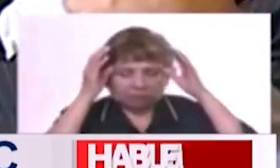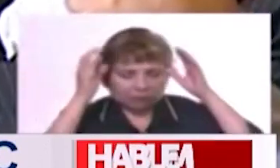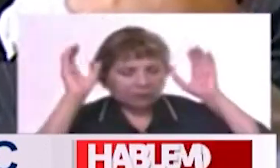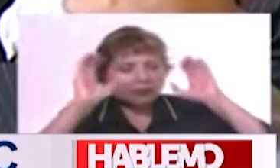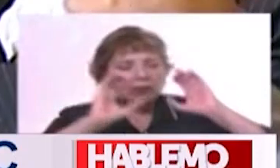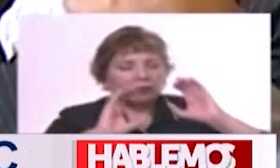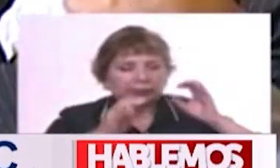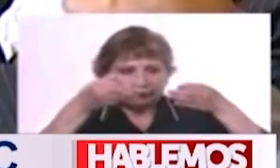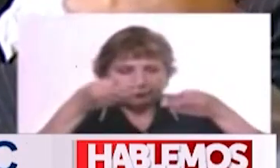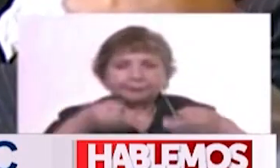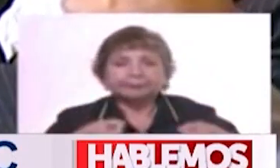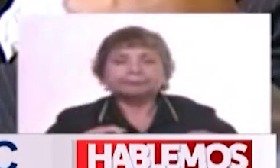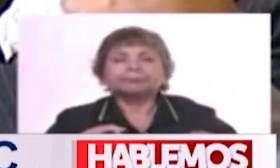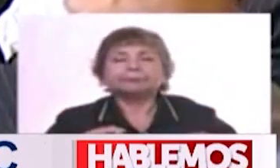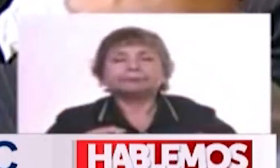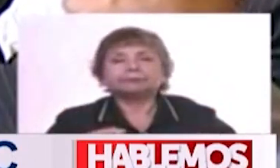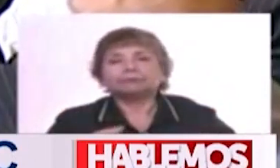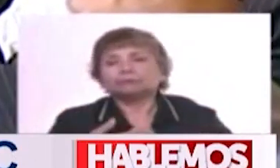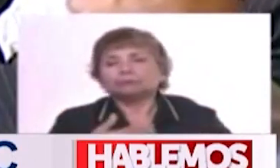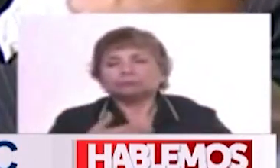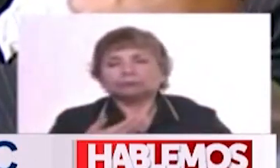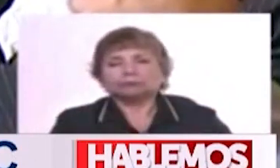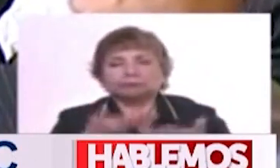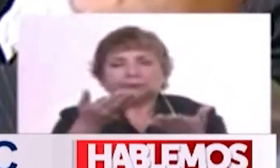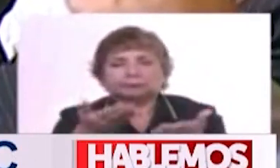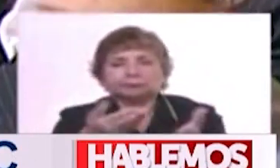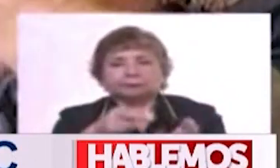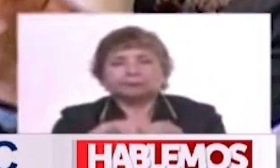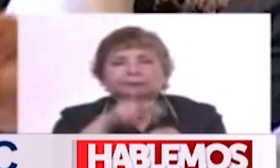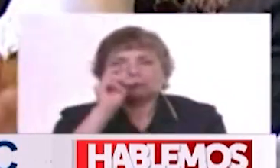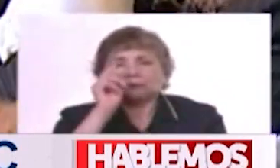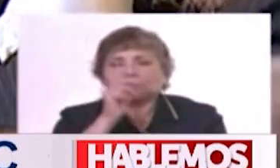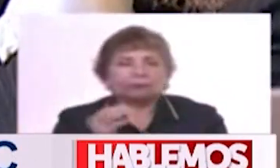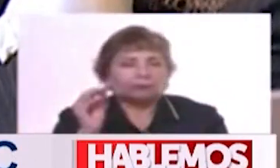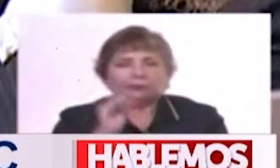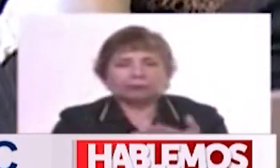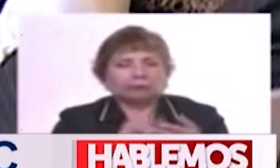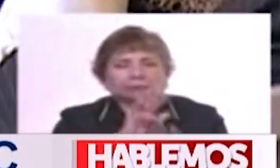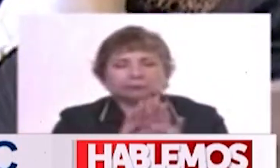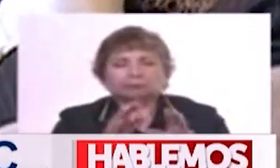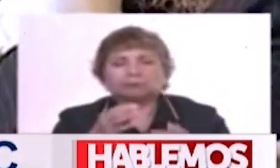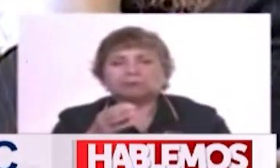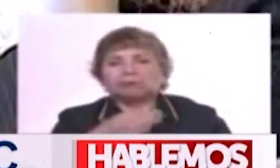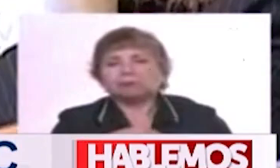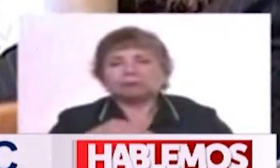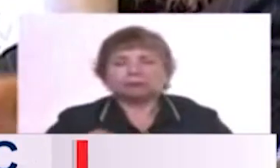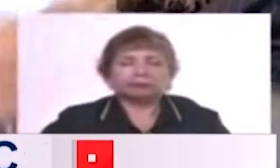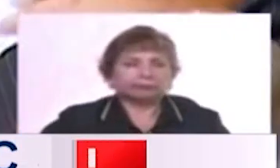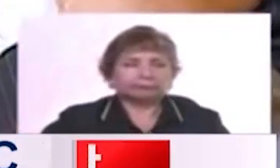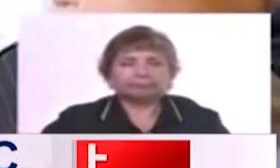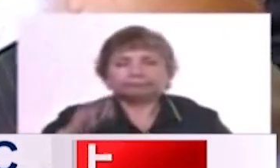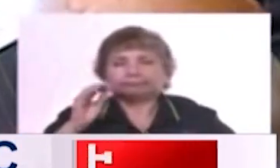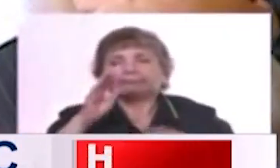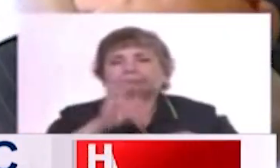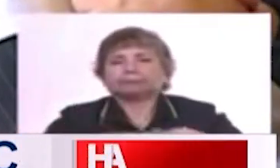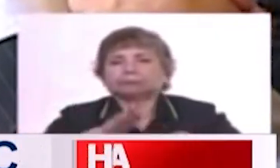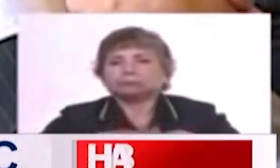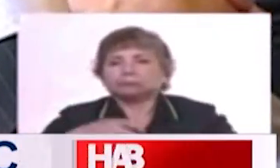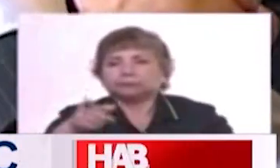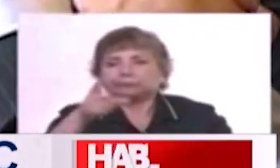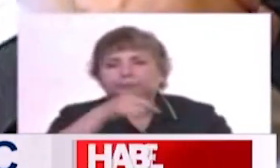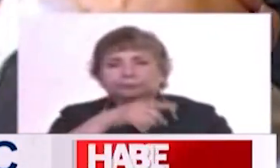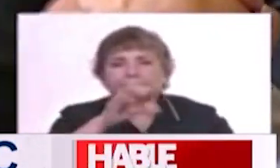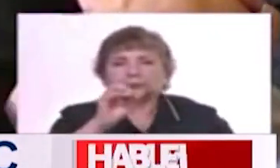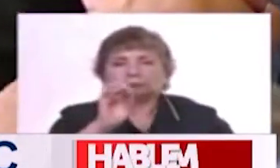esa decisión. Presento mi renuncia irrevocable al Ejecutivo y exhorto a la